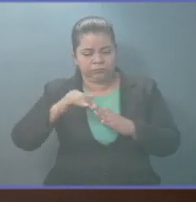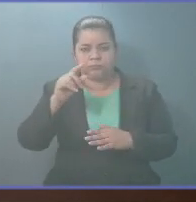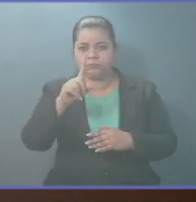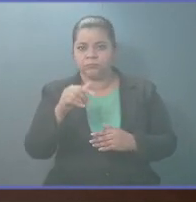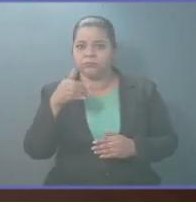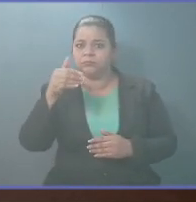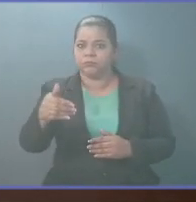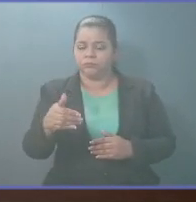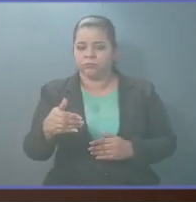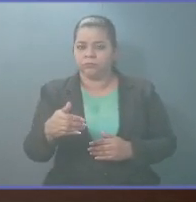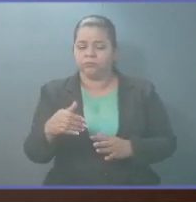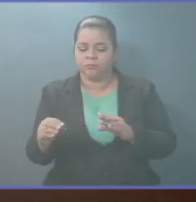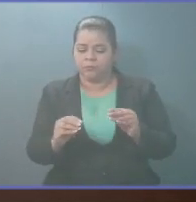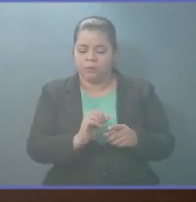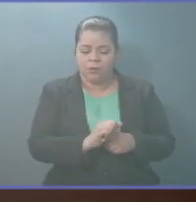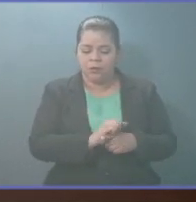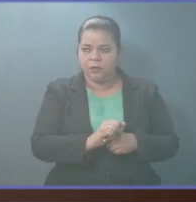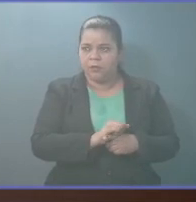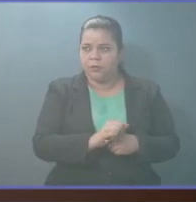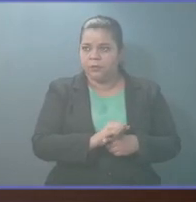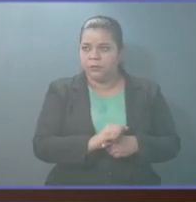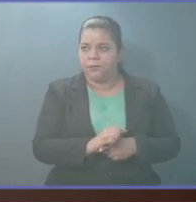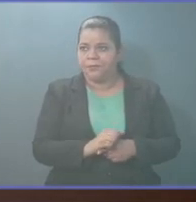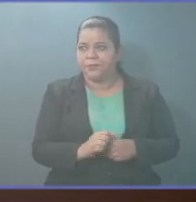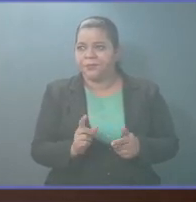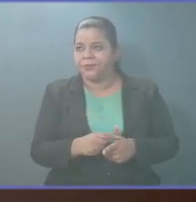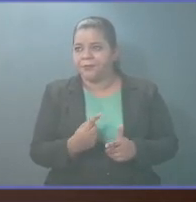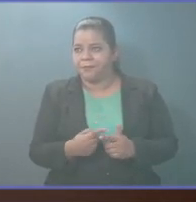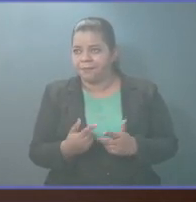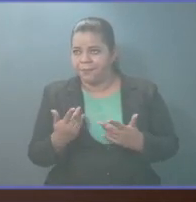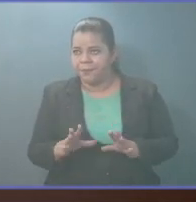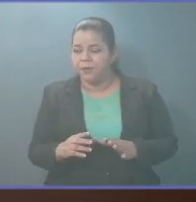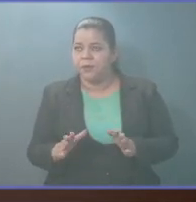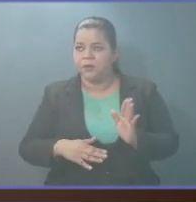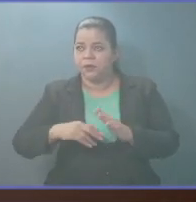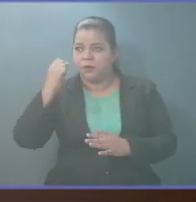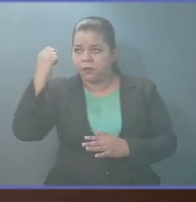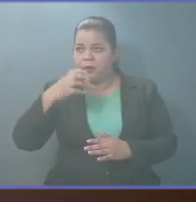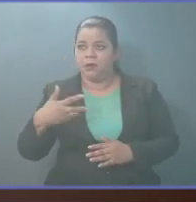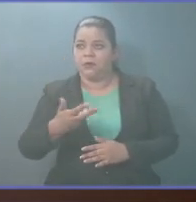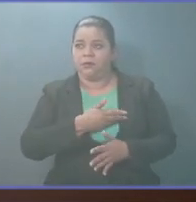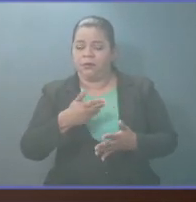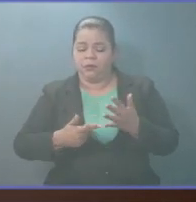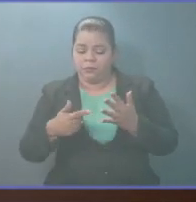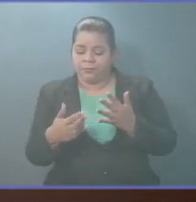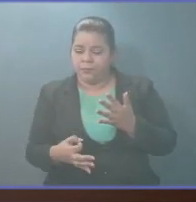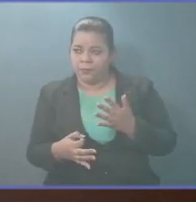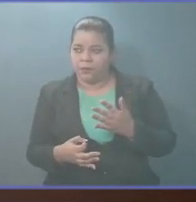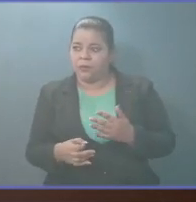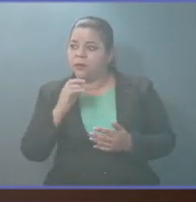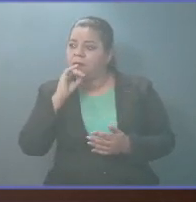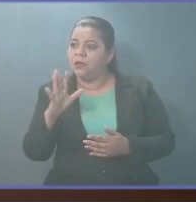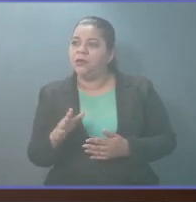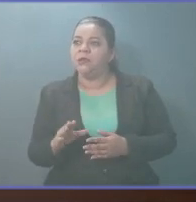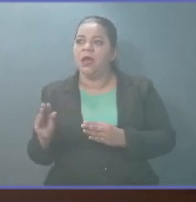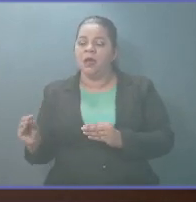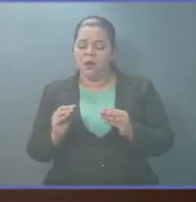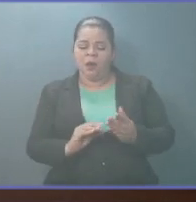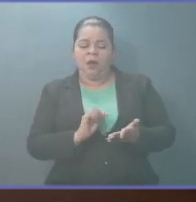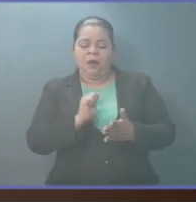días se modifica. A ver, se modifica el plazo, en la redacción original hablaba de 5 días y la